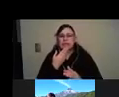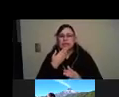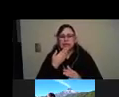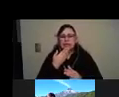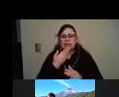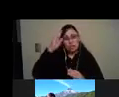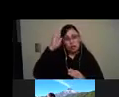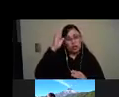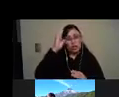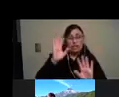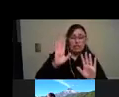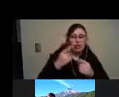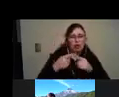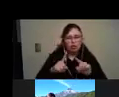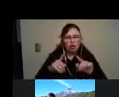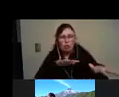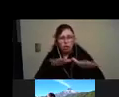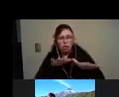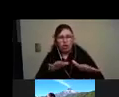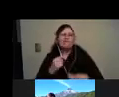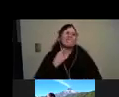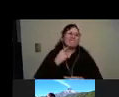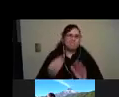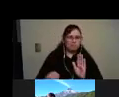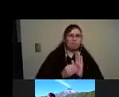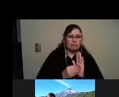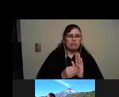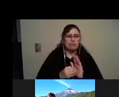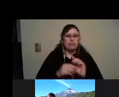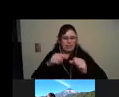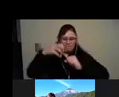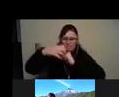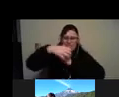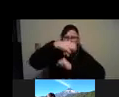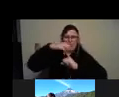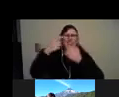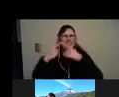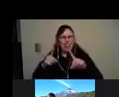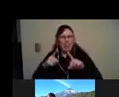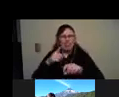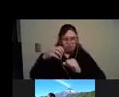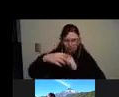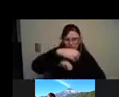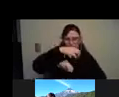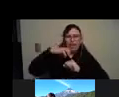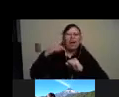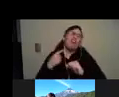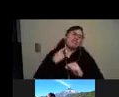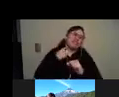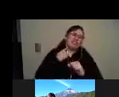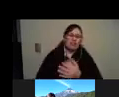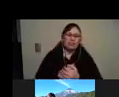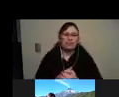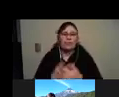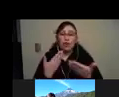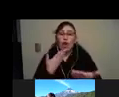de varias regiones cerebrales, ¿ya? Y además hablamos también de una PC mixta cuando no es posible